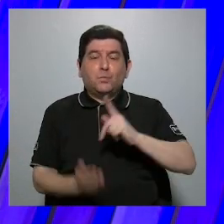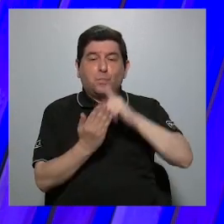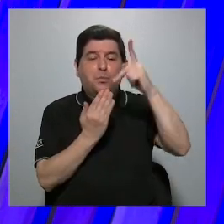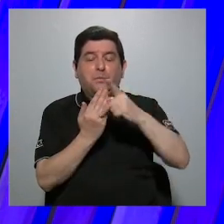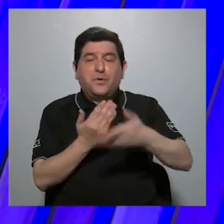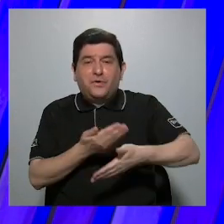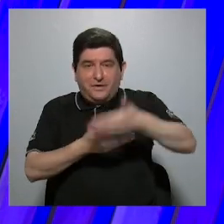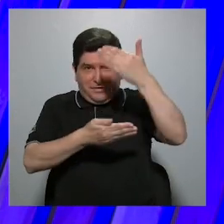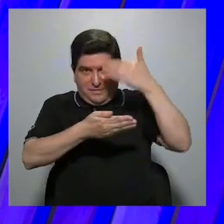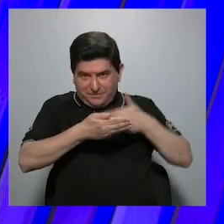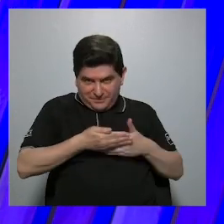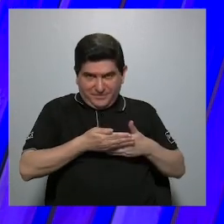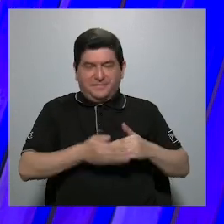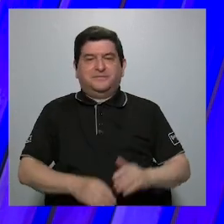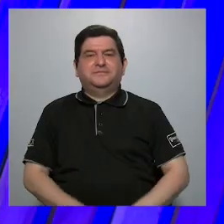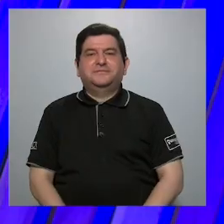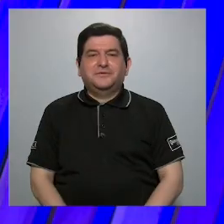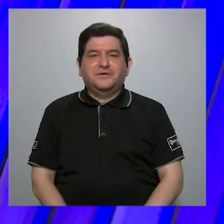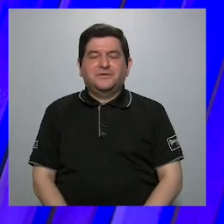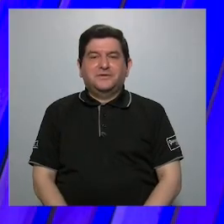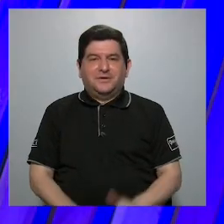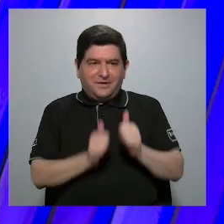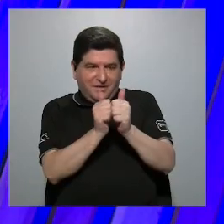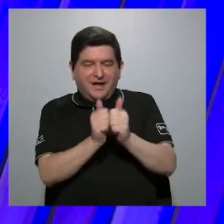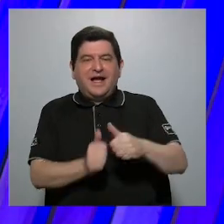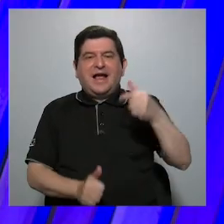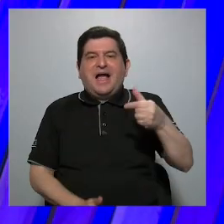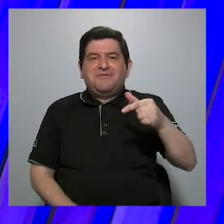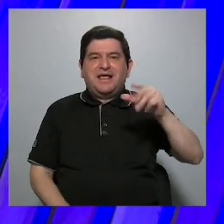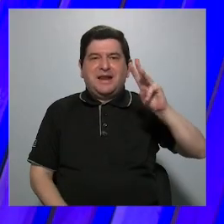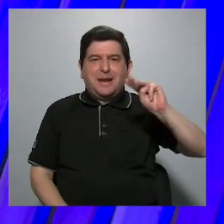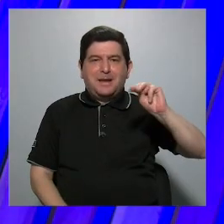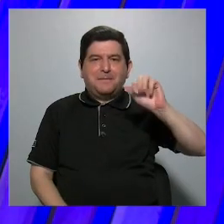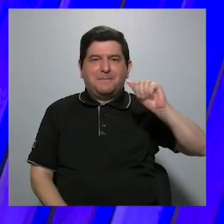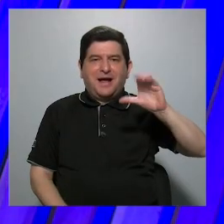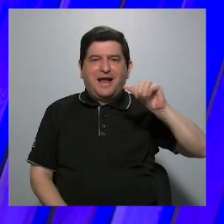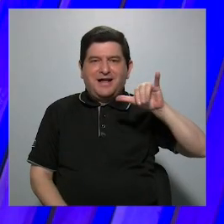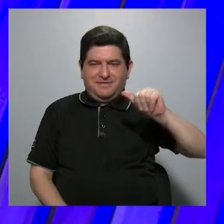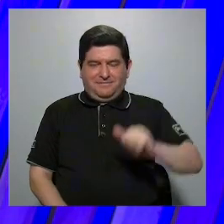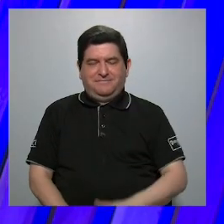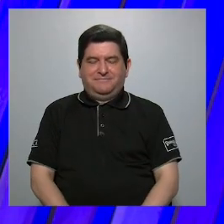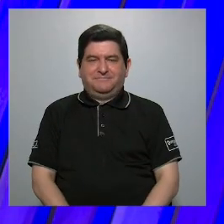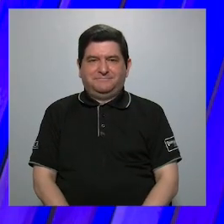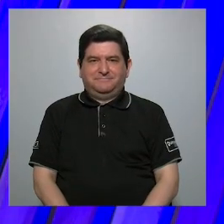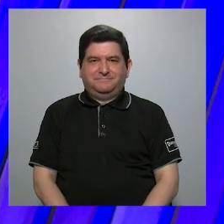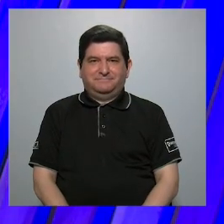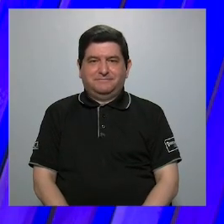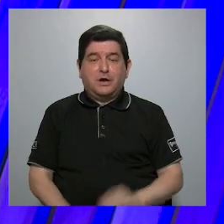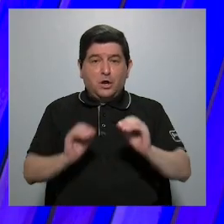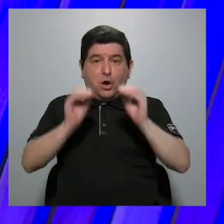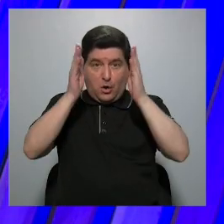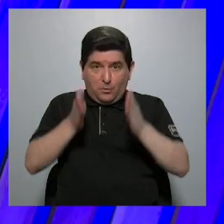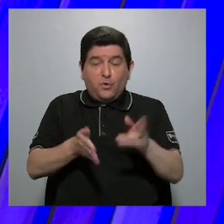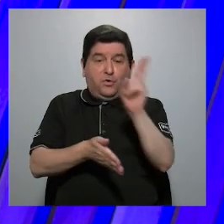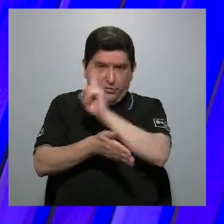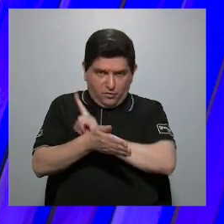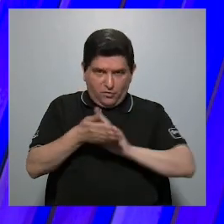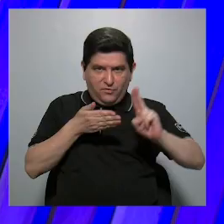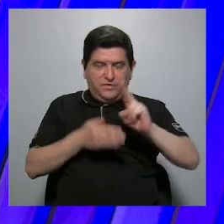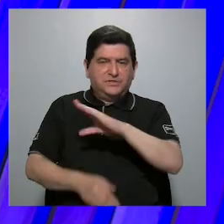en un programa previo con don Gabriel Macaya, el